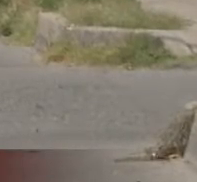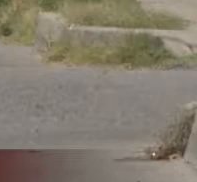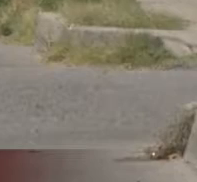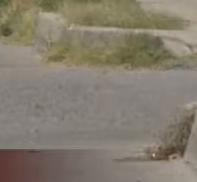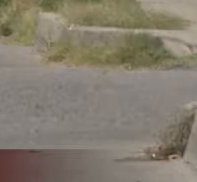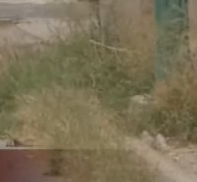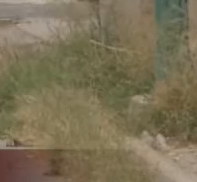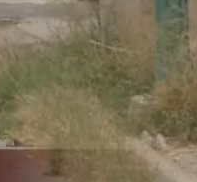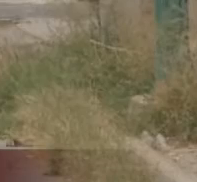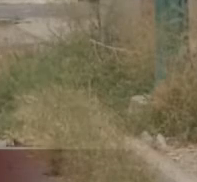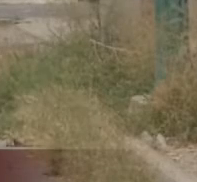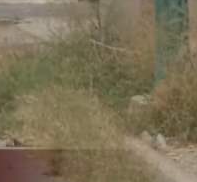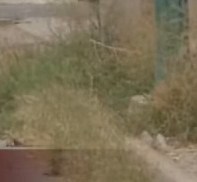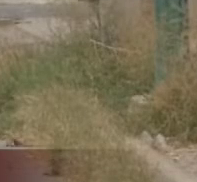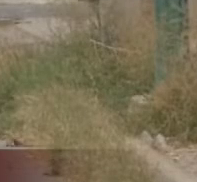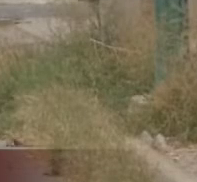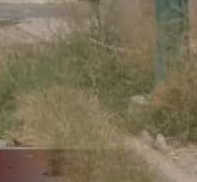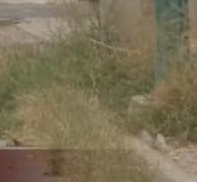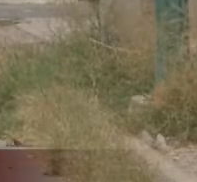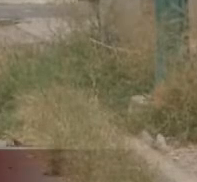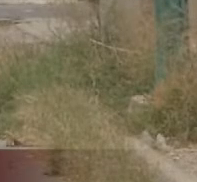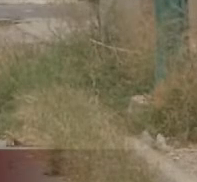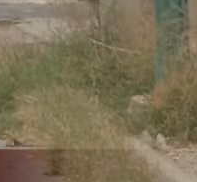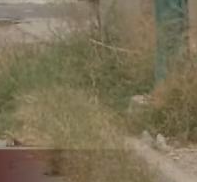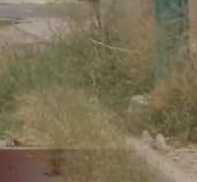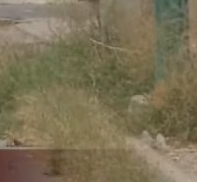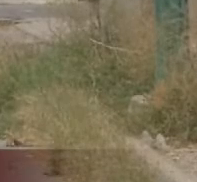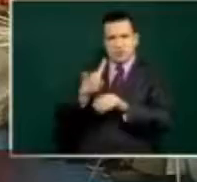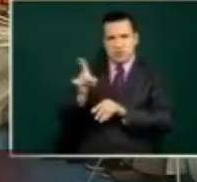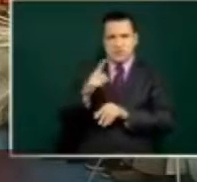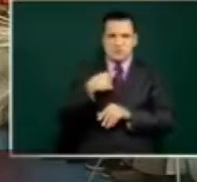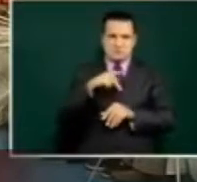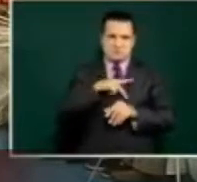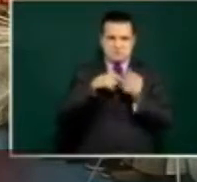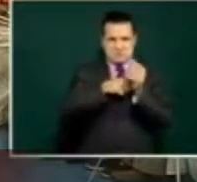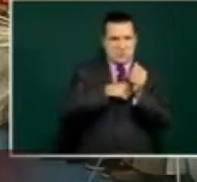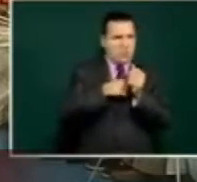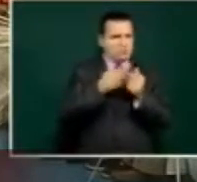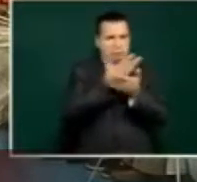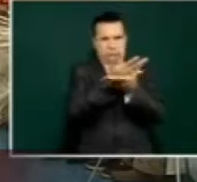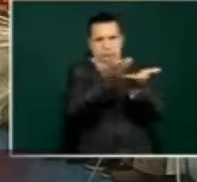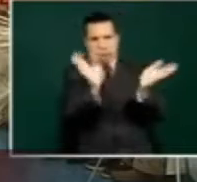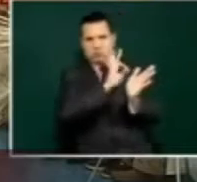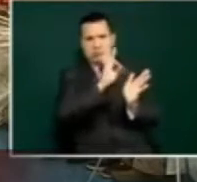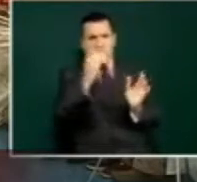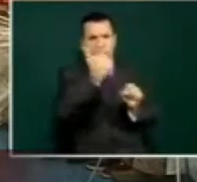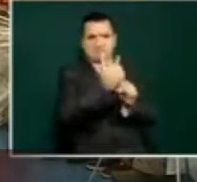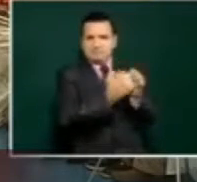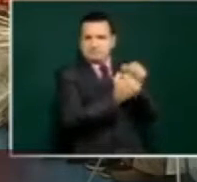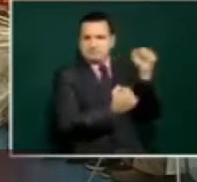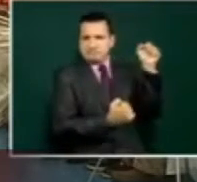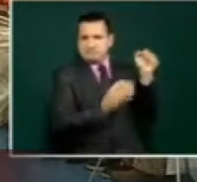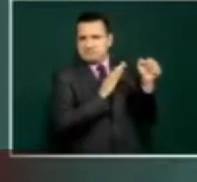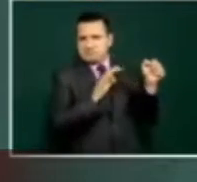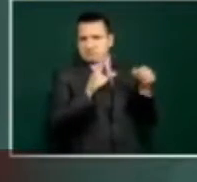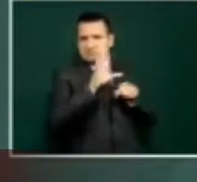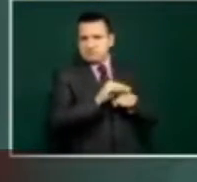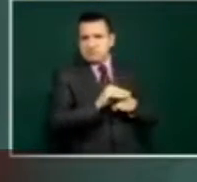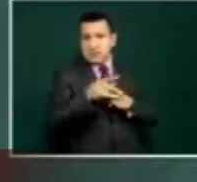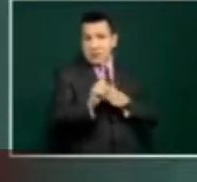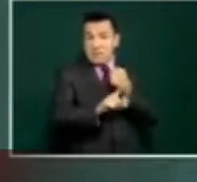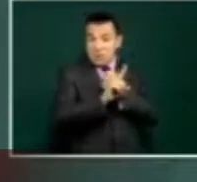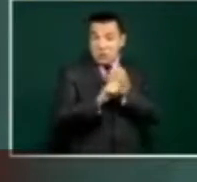Por ello, informan que habrá una depuración. Ante el presidente Andrés Manuel López Obrador y la gobernadora Claudia Pavlovich,